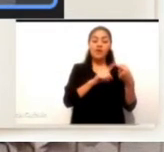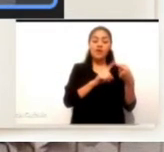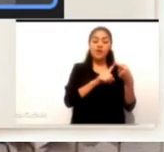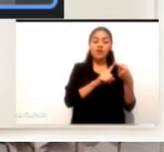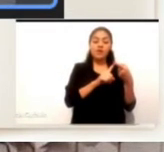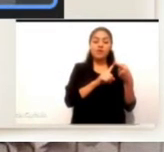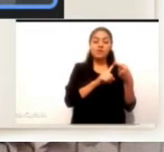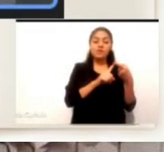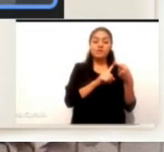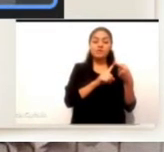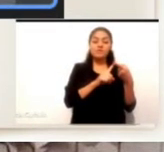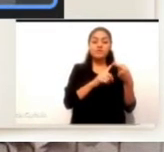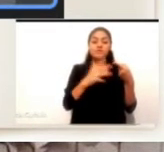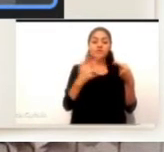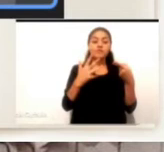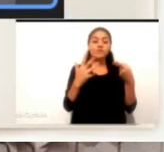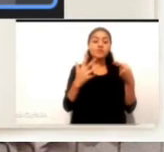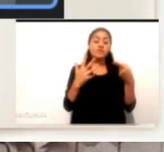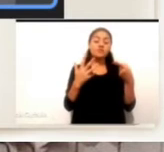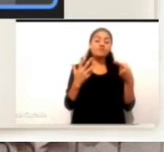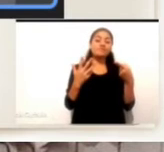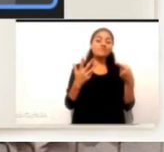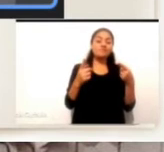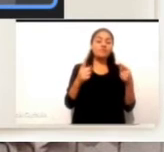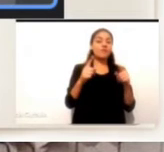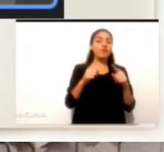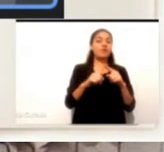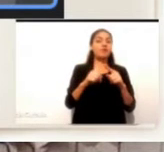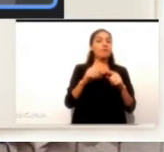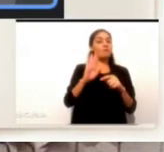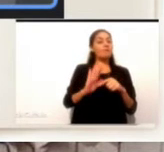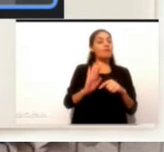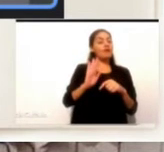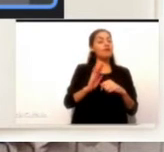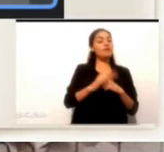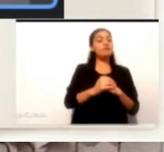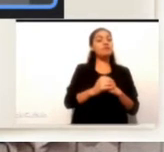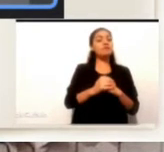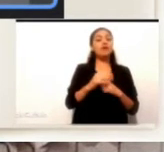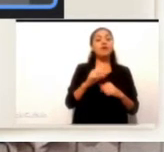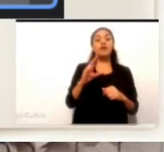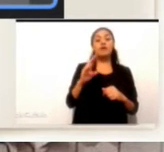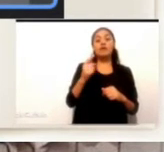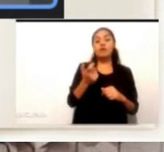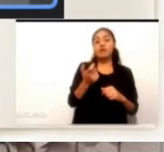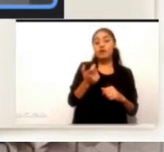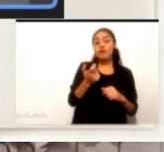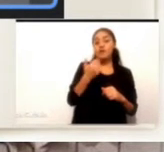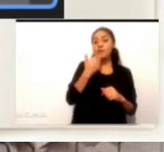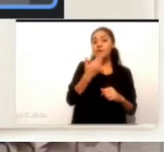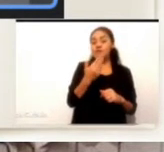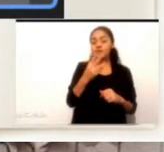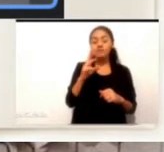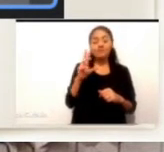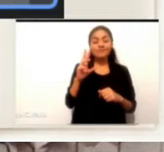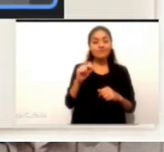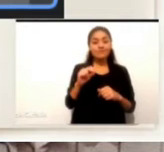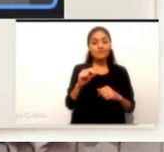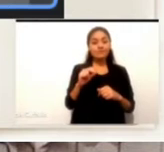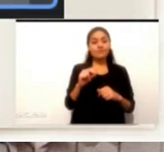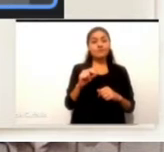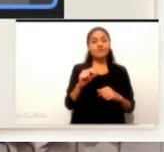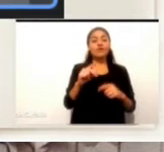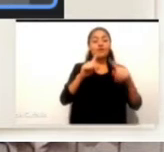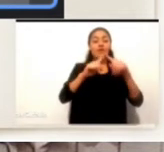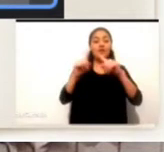supuesto uso indebido de recursos públicos por parte de funcionarios municipales, ya sea por su participación en promocionales